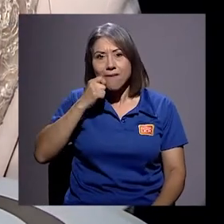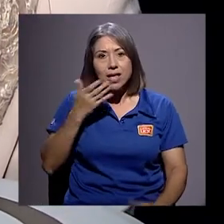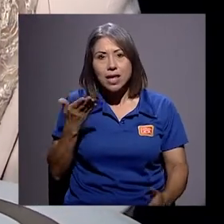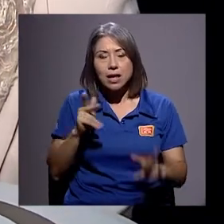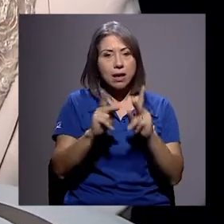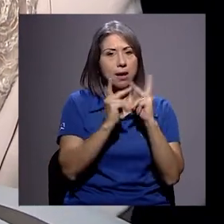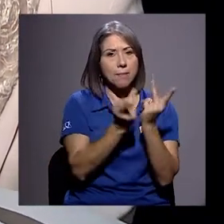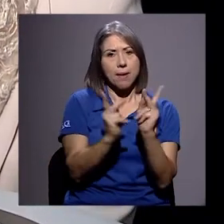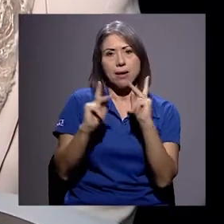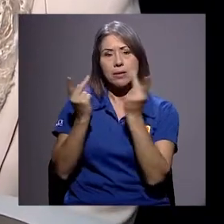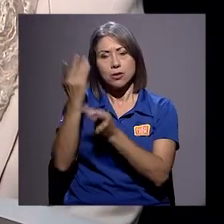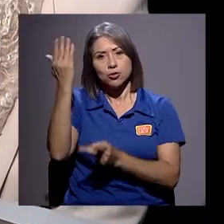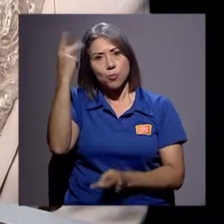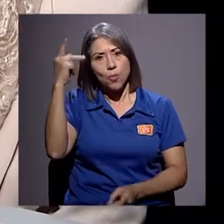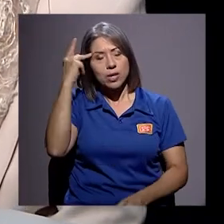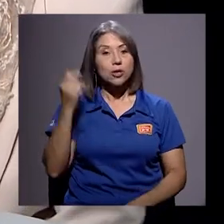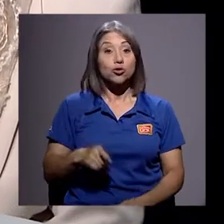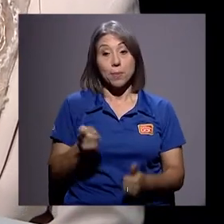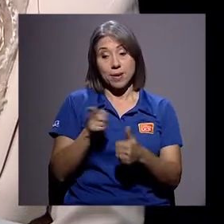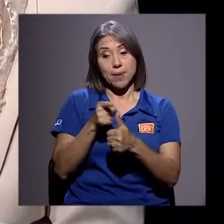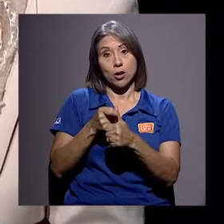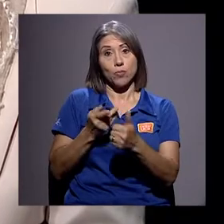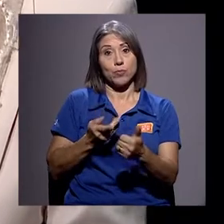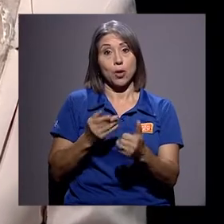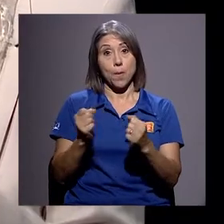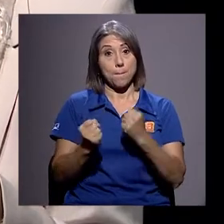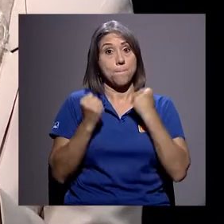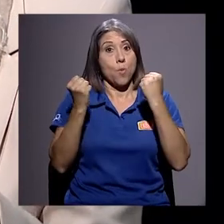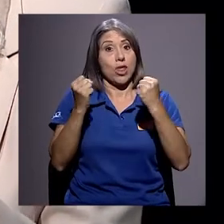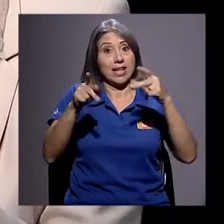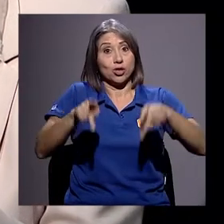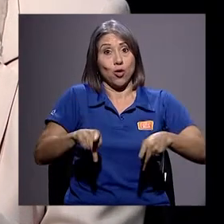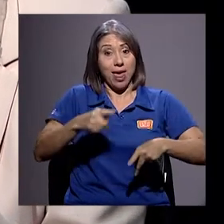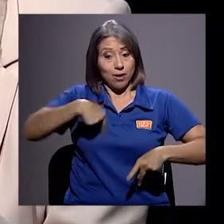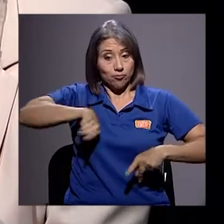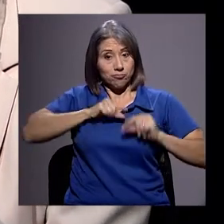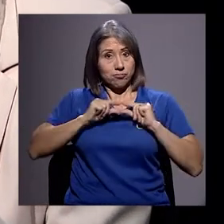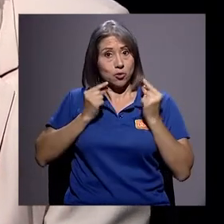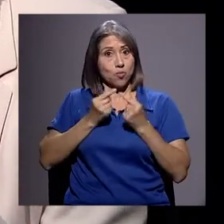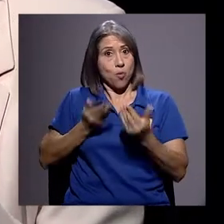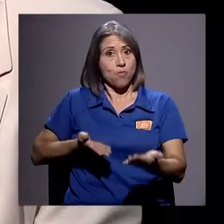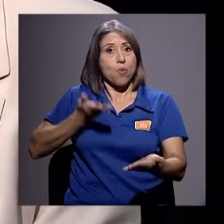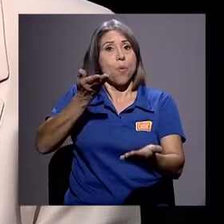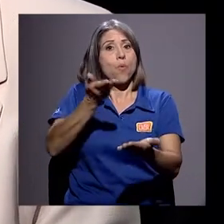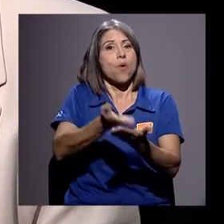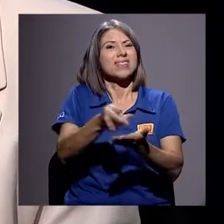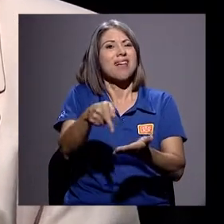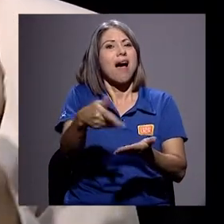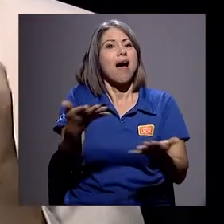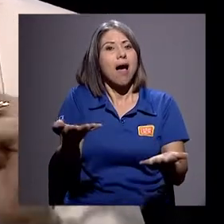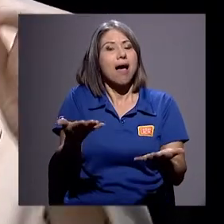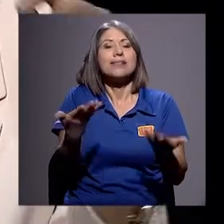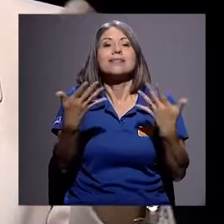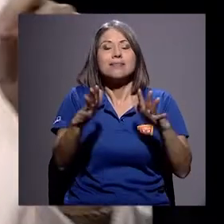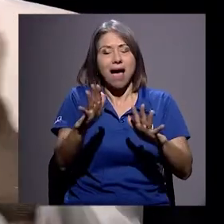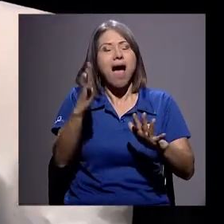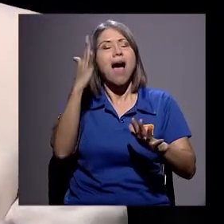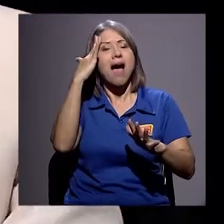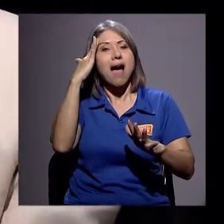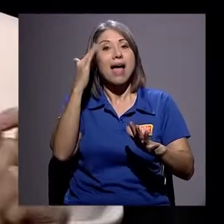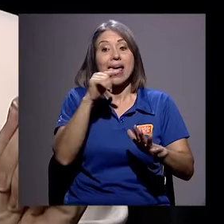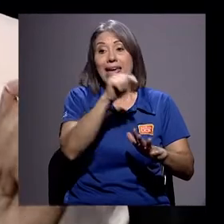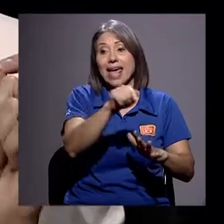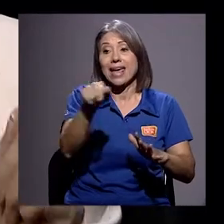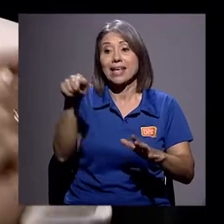partidos políticos primero en la propuesta de poder ciudadano ya parte de que esos diputados por